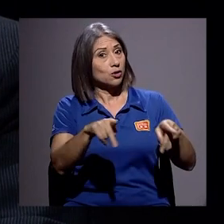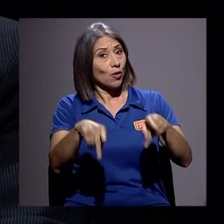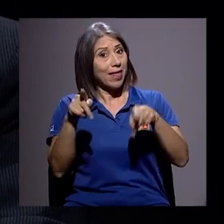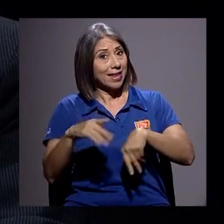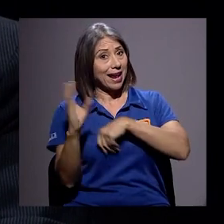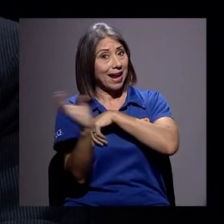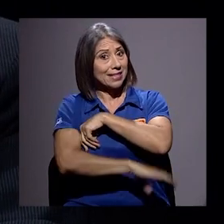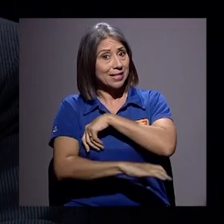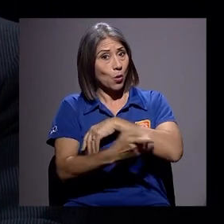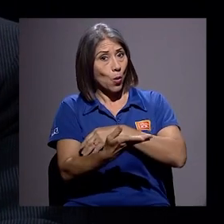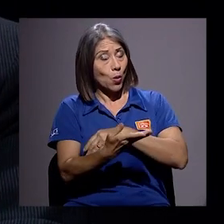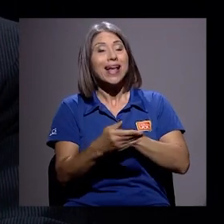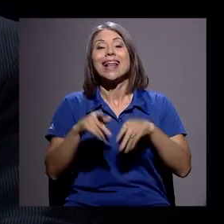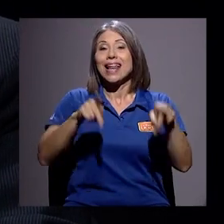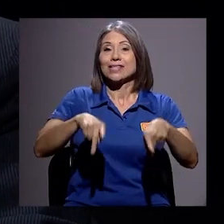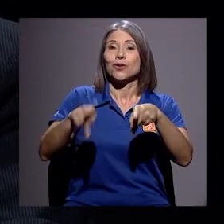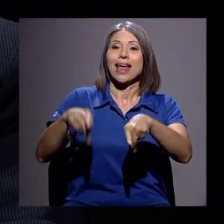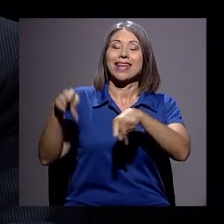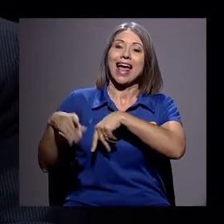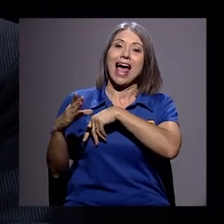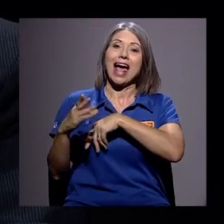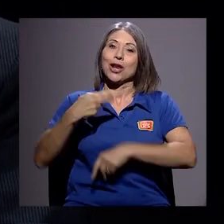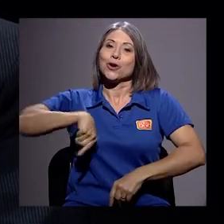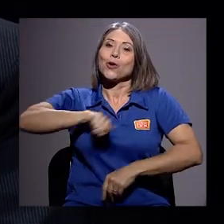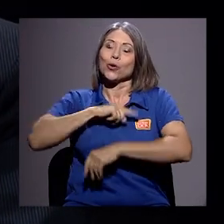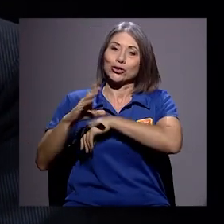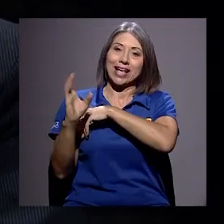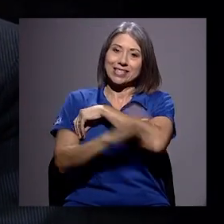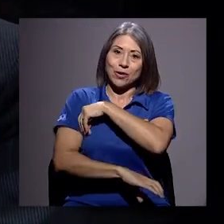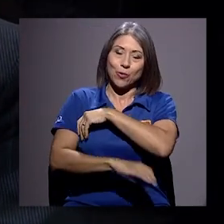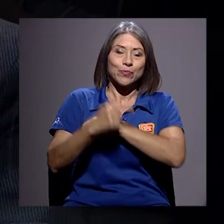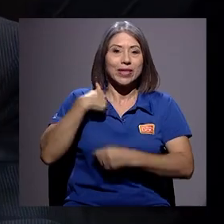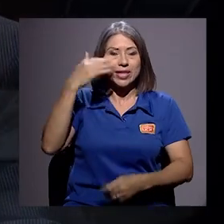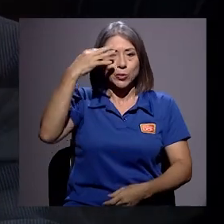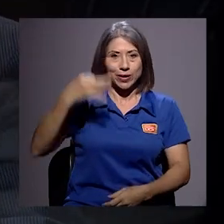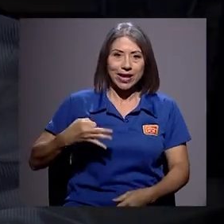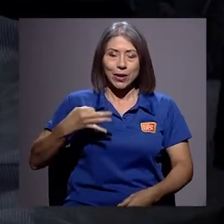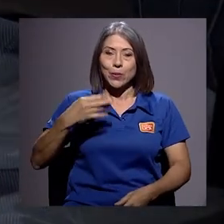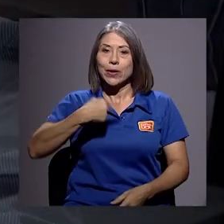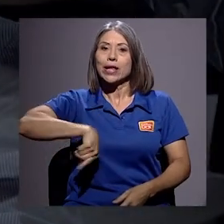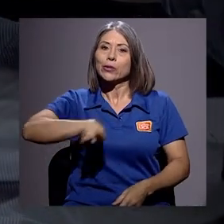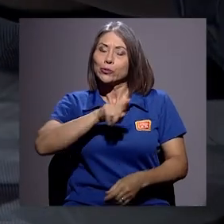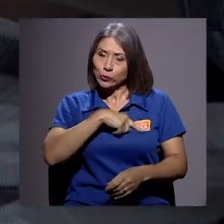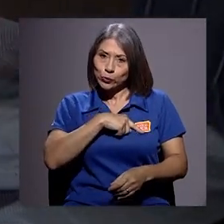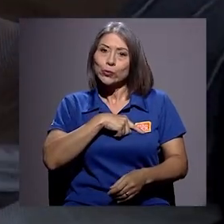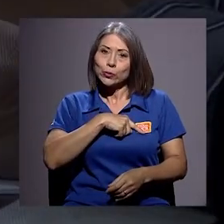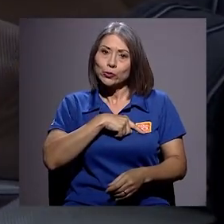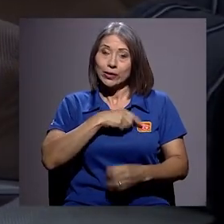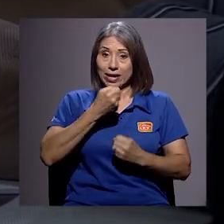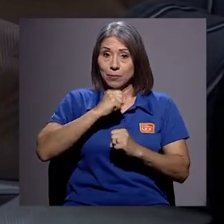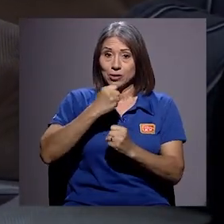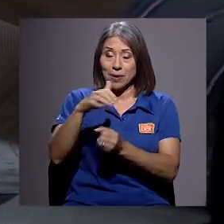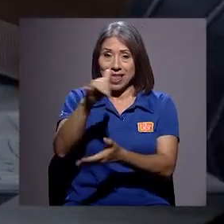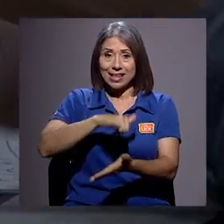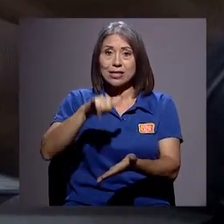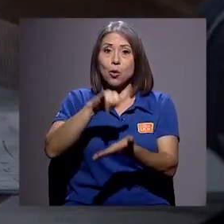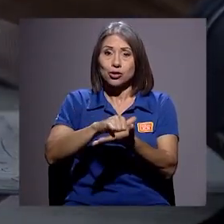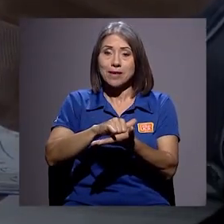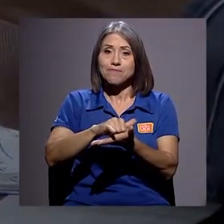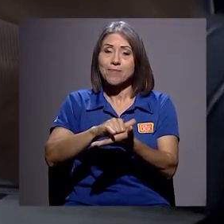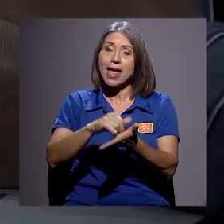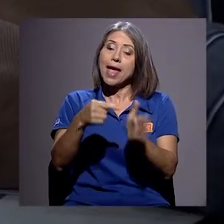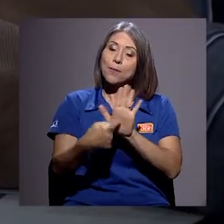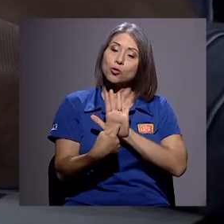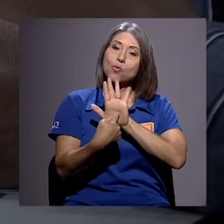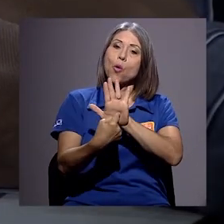los castigos de la ciudadanía los castigó y nos castigó verdad y creo que hemos mostrado en la municipalidad de san jose hemos mostrado